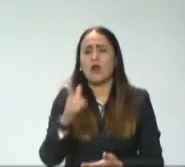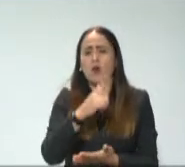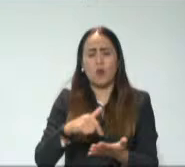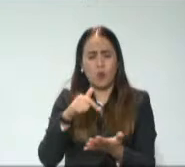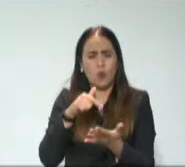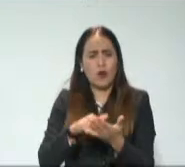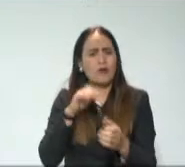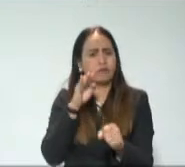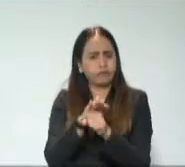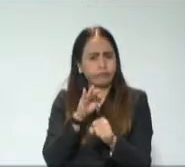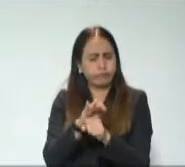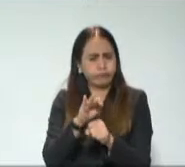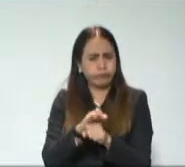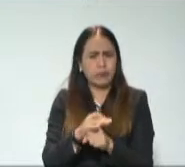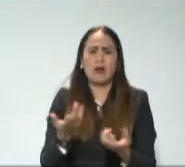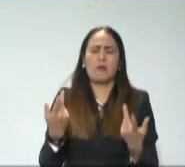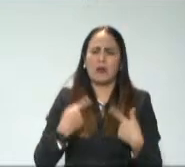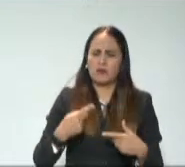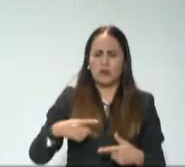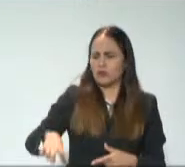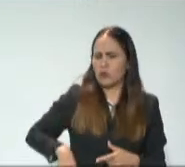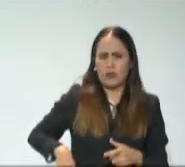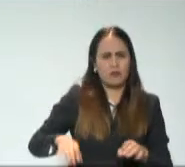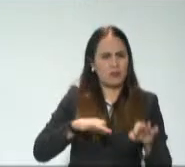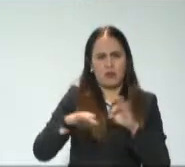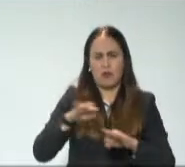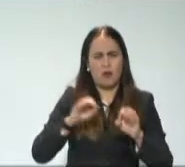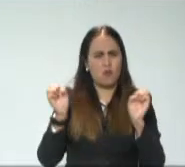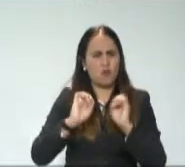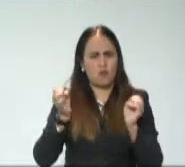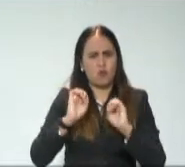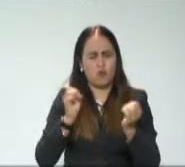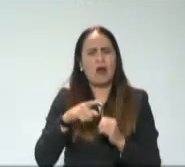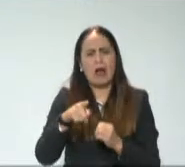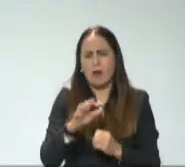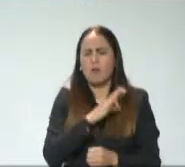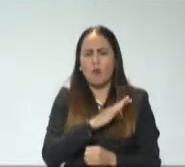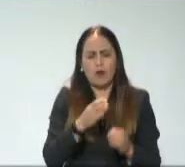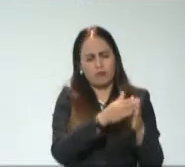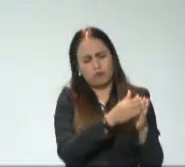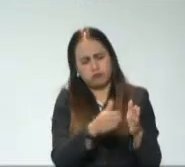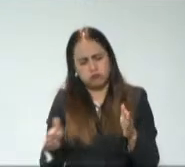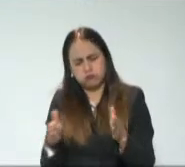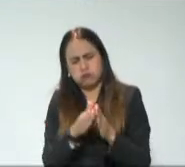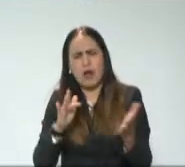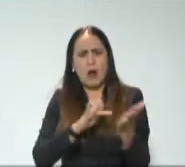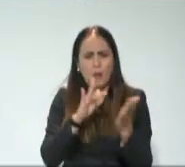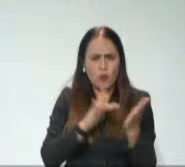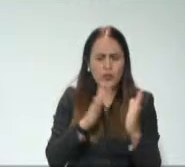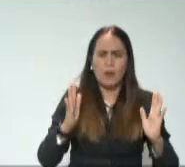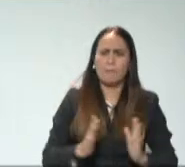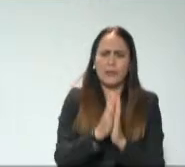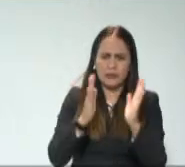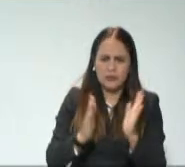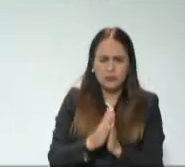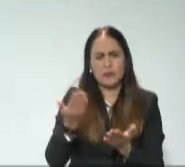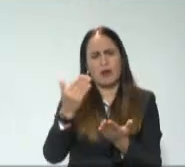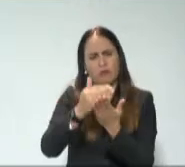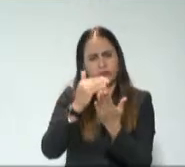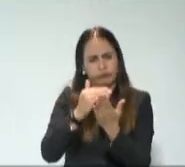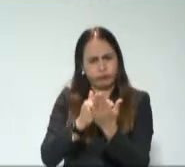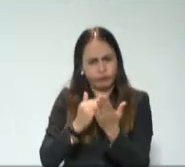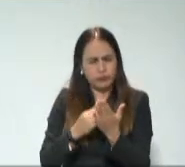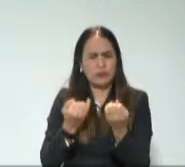protegido los actores no gubernamentales pueden participar en todo el ciclo de gobernanza formulación de políticas y gestión pública en